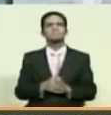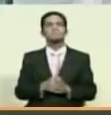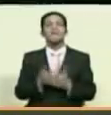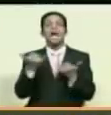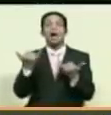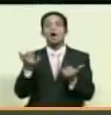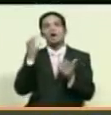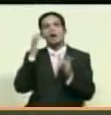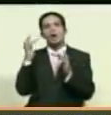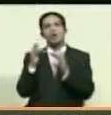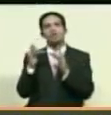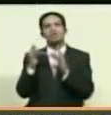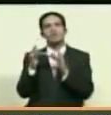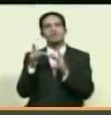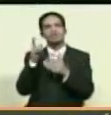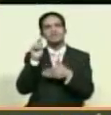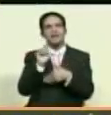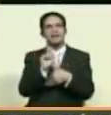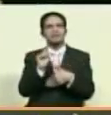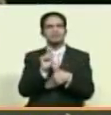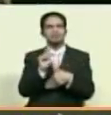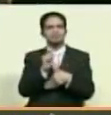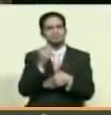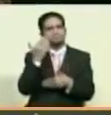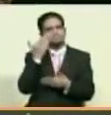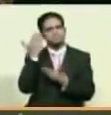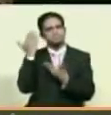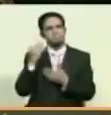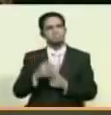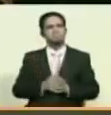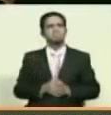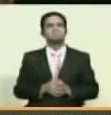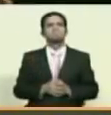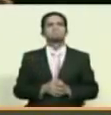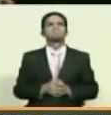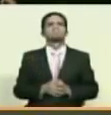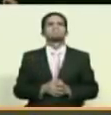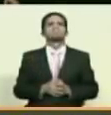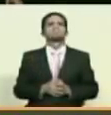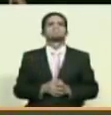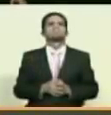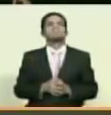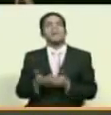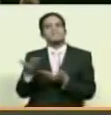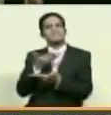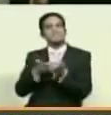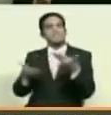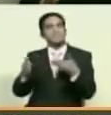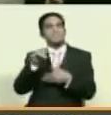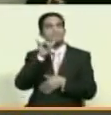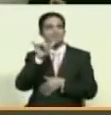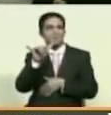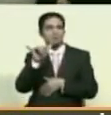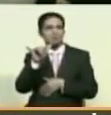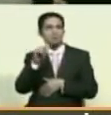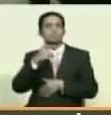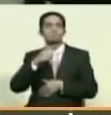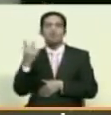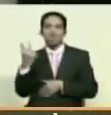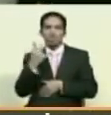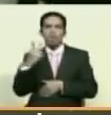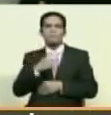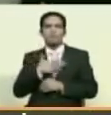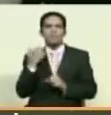conectarnos con nuestro canal hermano Telesur, que también se genera información de interés, escuchemos. Intercambio de información y donde podamos trabajar